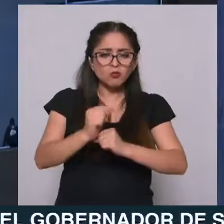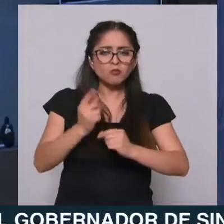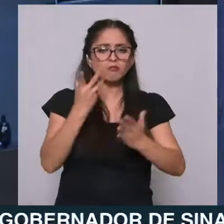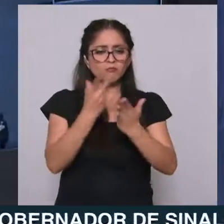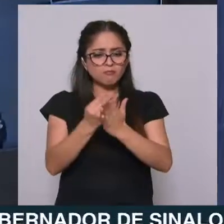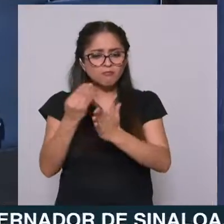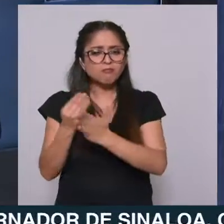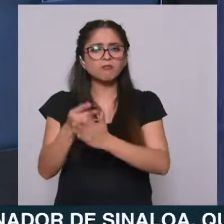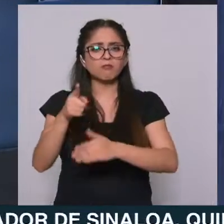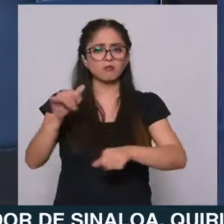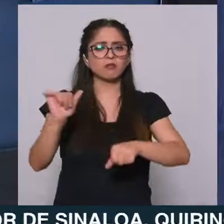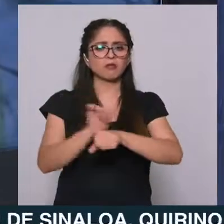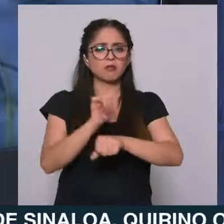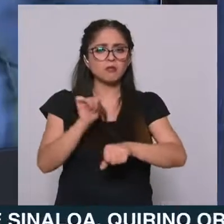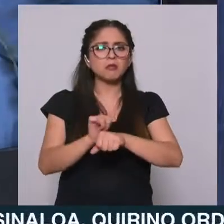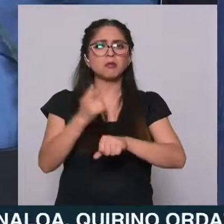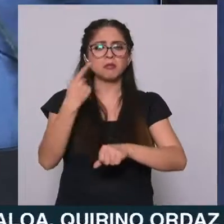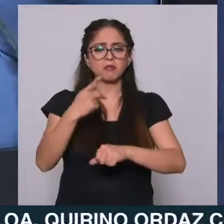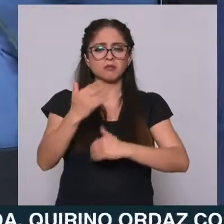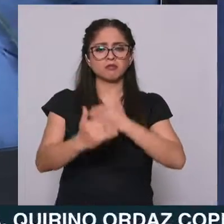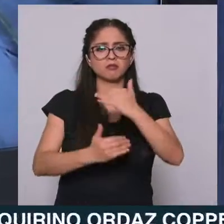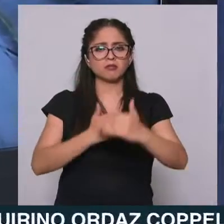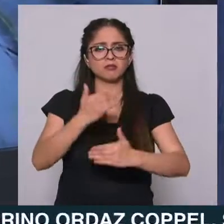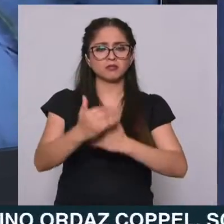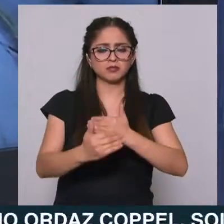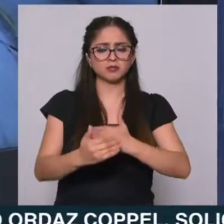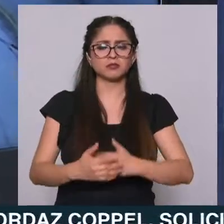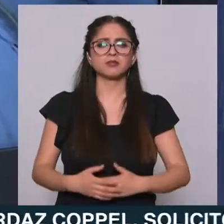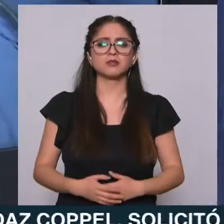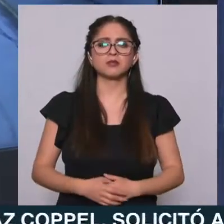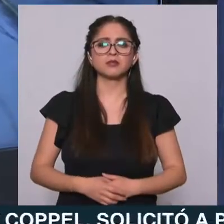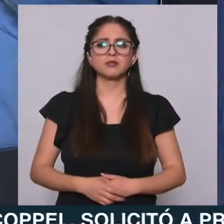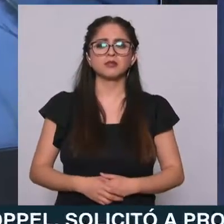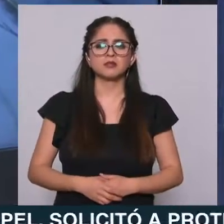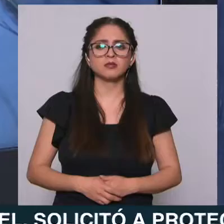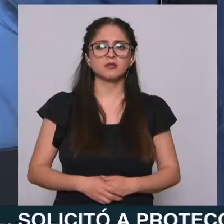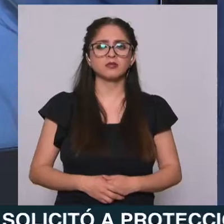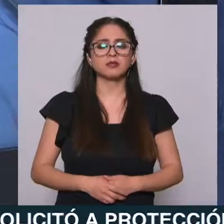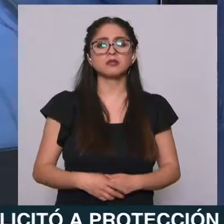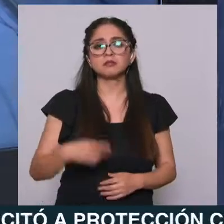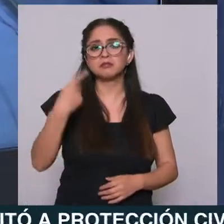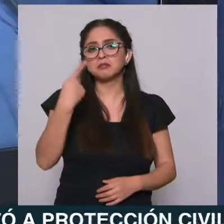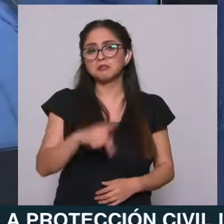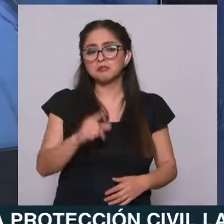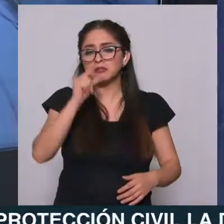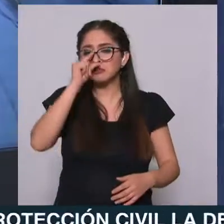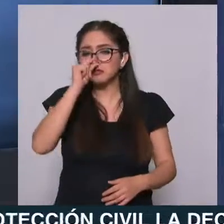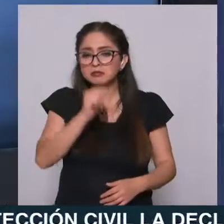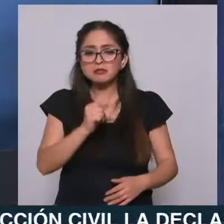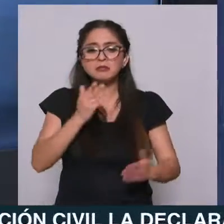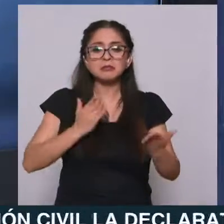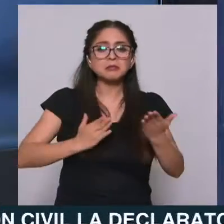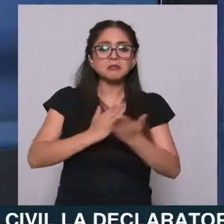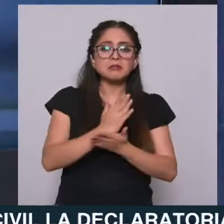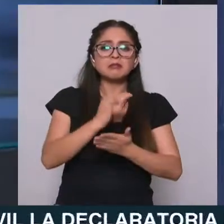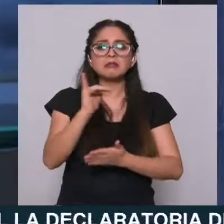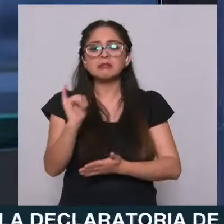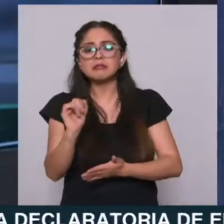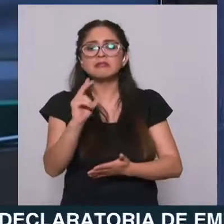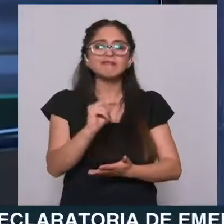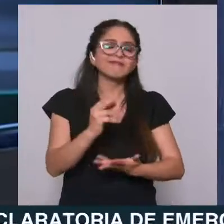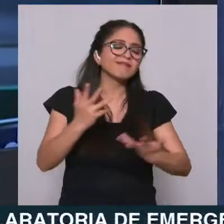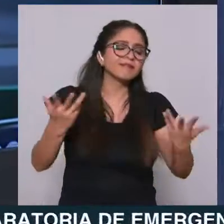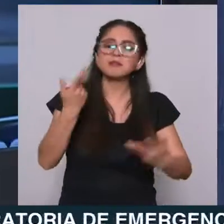y bueno, se sigue desarrollando. La verdad que no se nos han dado los resultados por X o Y razón, pero bueno, al final del